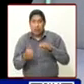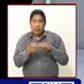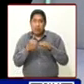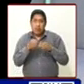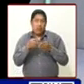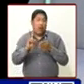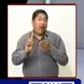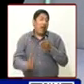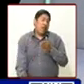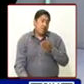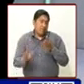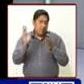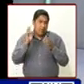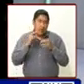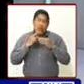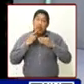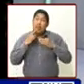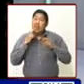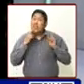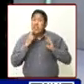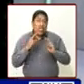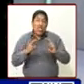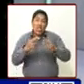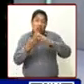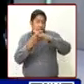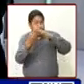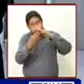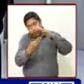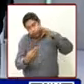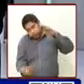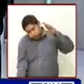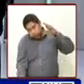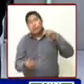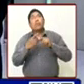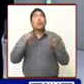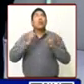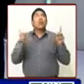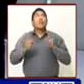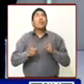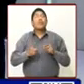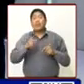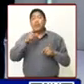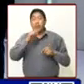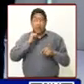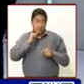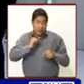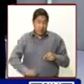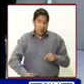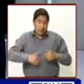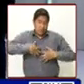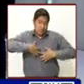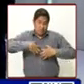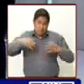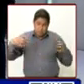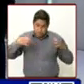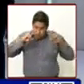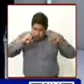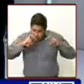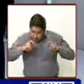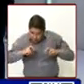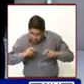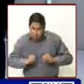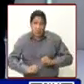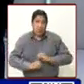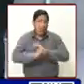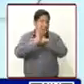caído accidentalmente al río, que se haya ahogado. Pero evidentemente también es verdad que la autopsia puede clarificar un poco